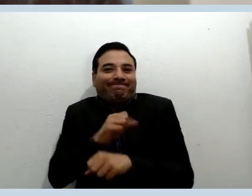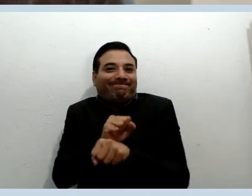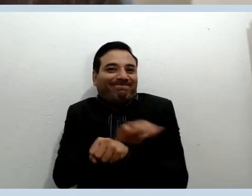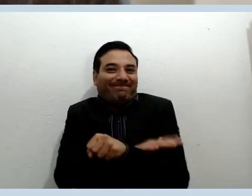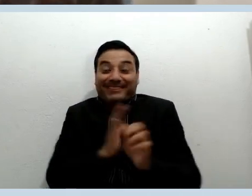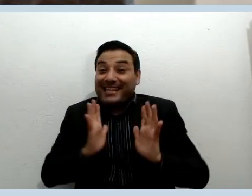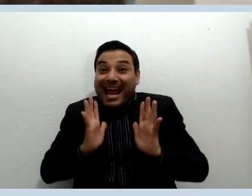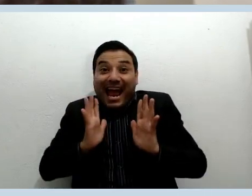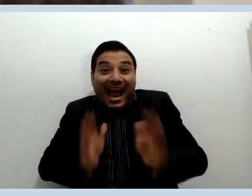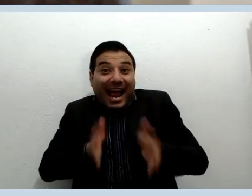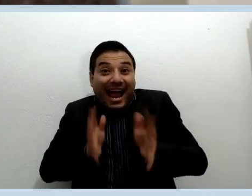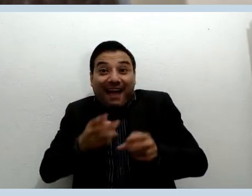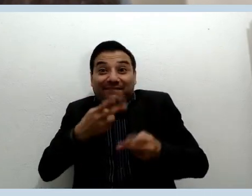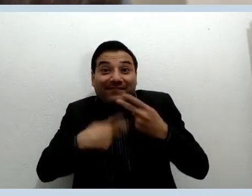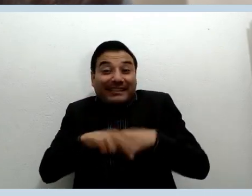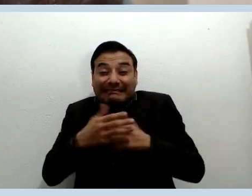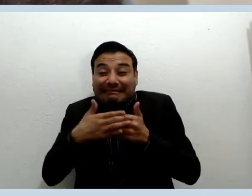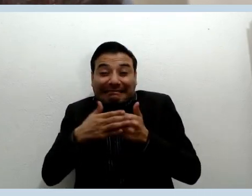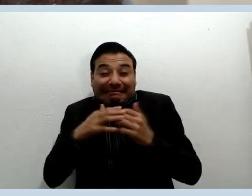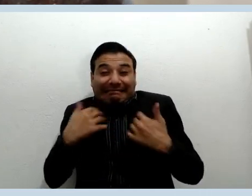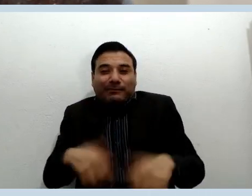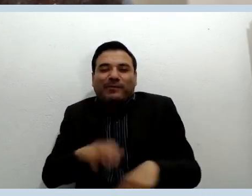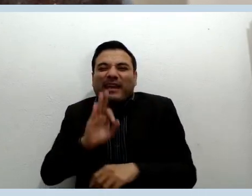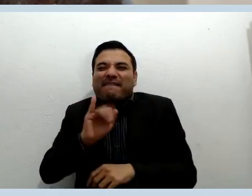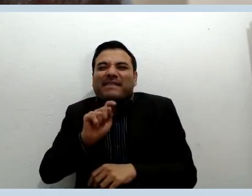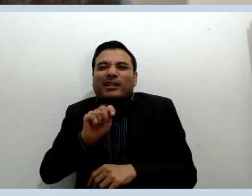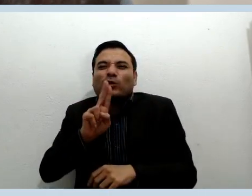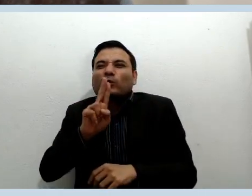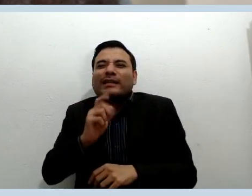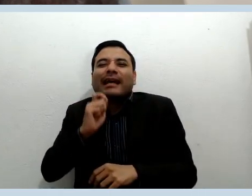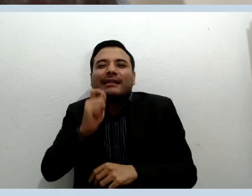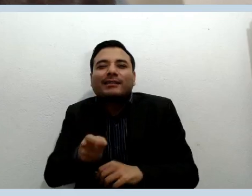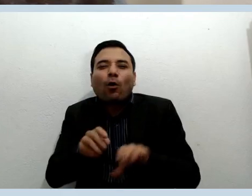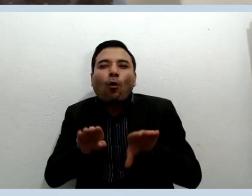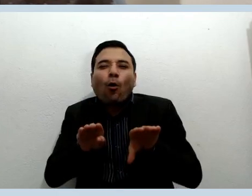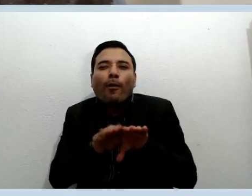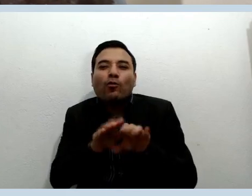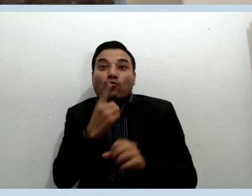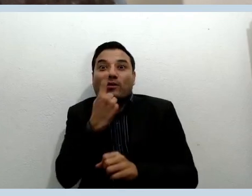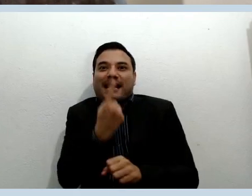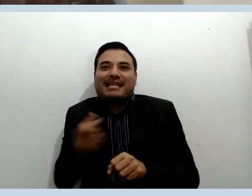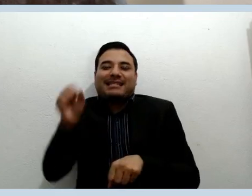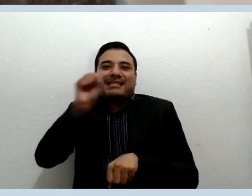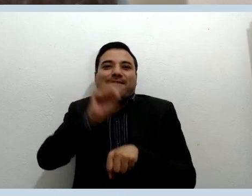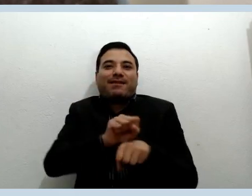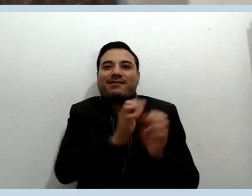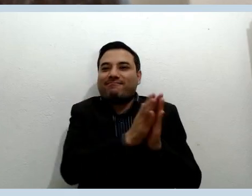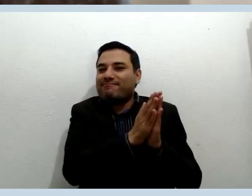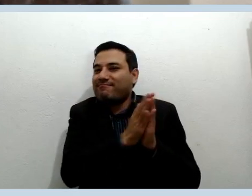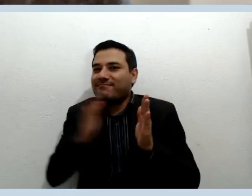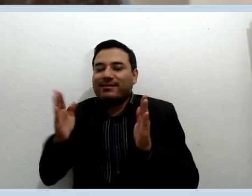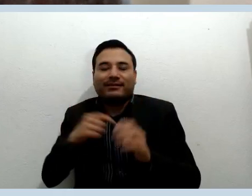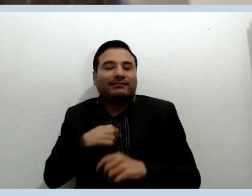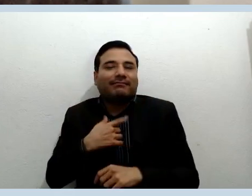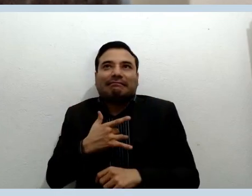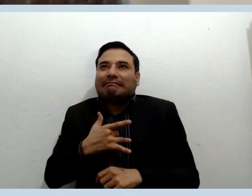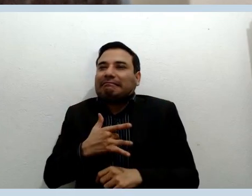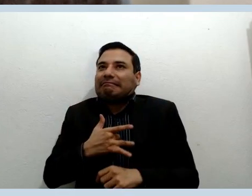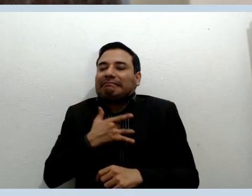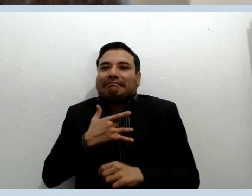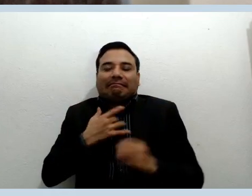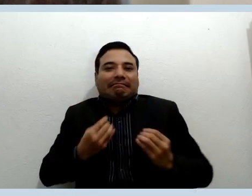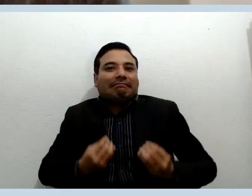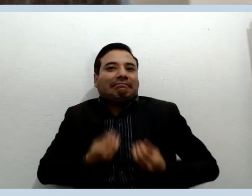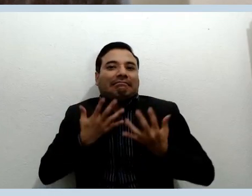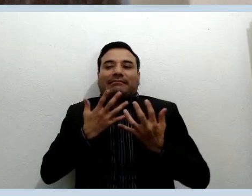el fitu el Fito es así como uno de mis días feriados Bueno mi semana feriada de de mi año porque lo espero